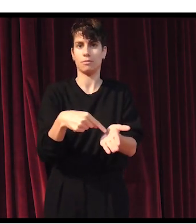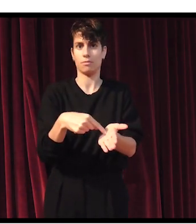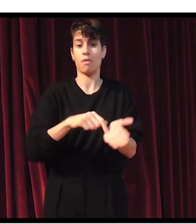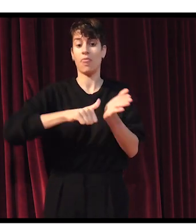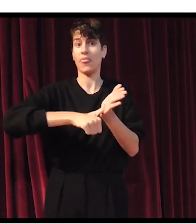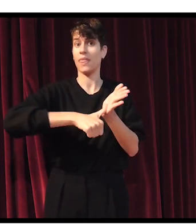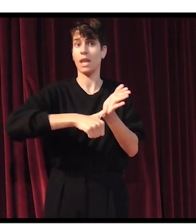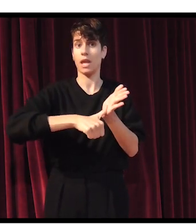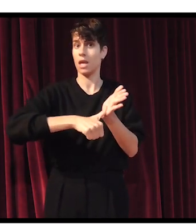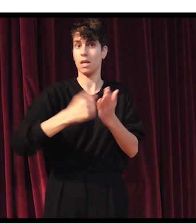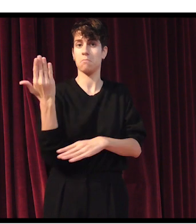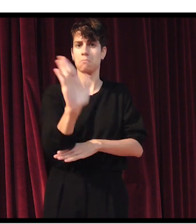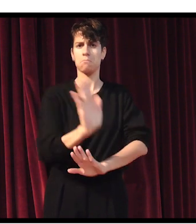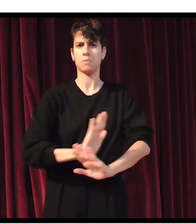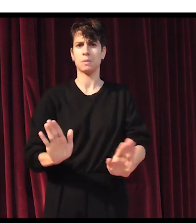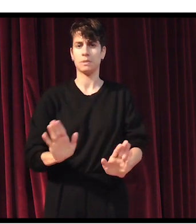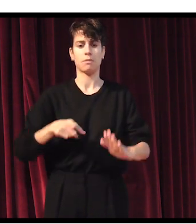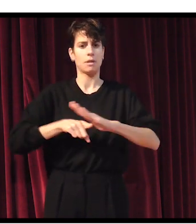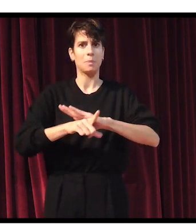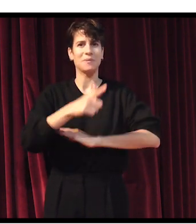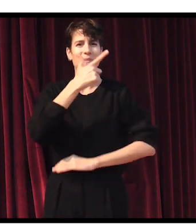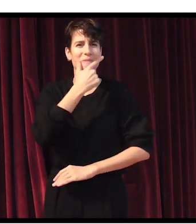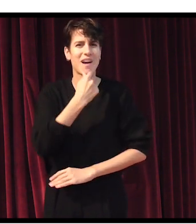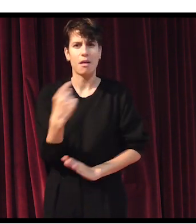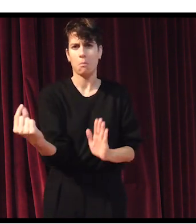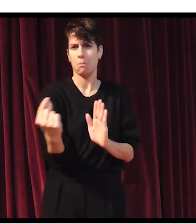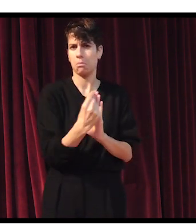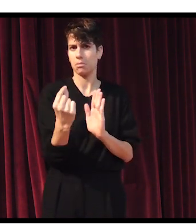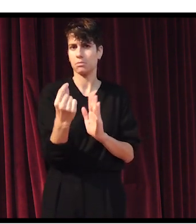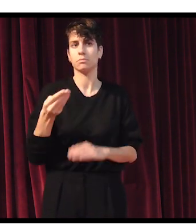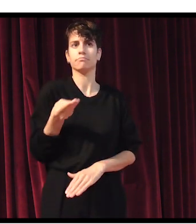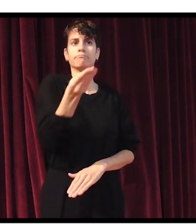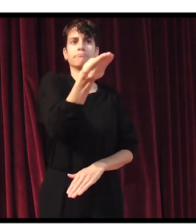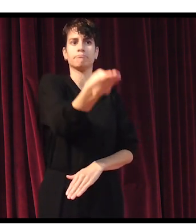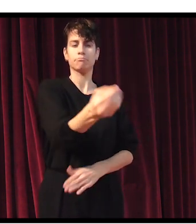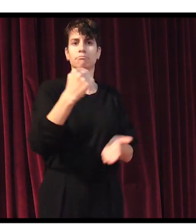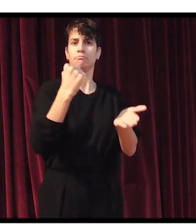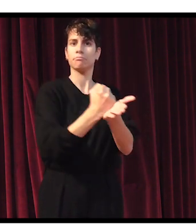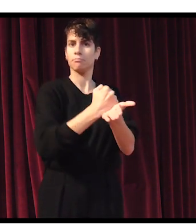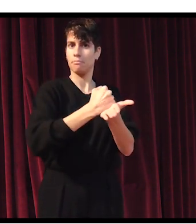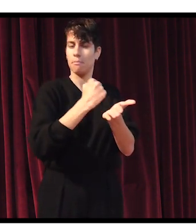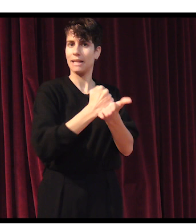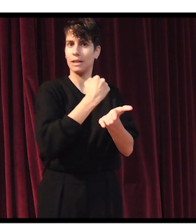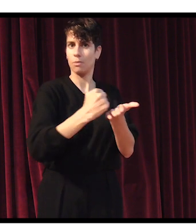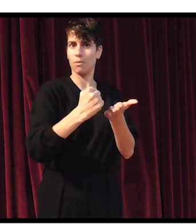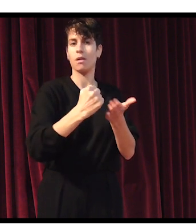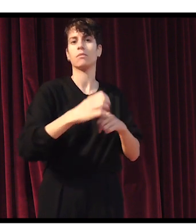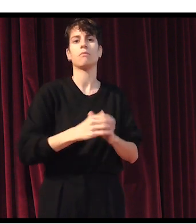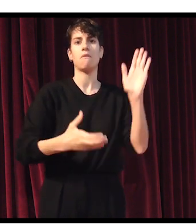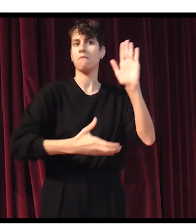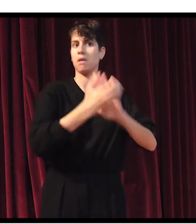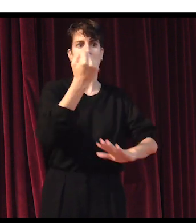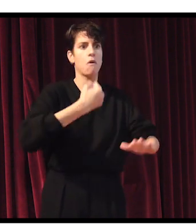DNI únicamente. Un trámite fácil y rápido con lo que pueden acceder cada temporada a jugar al fútbol con todas